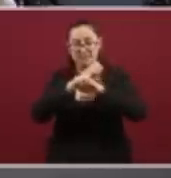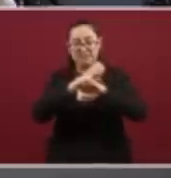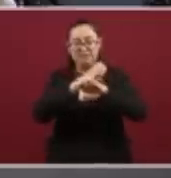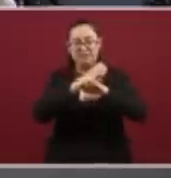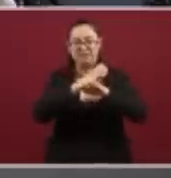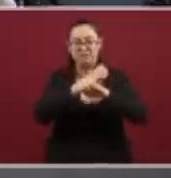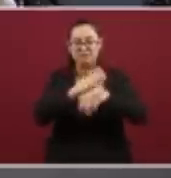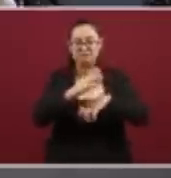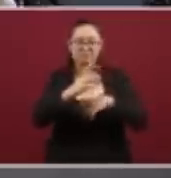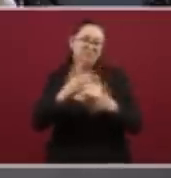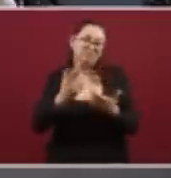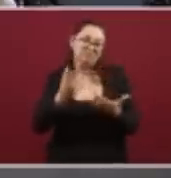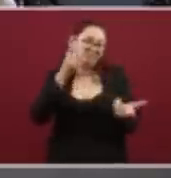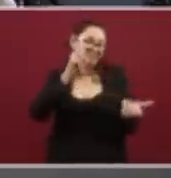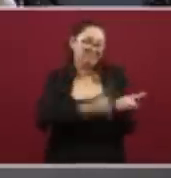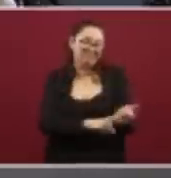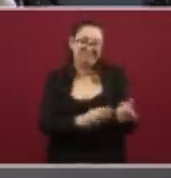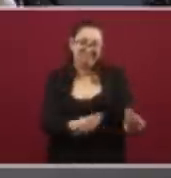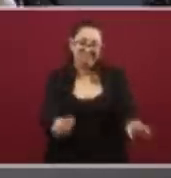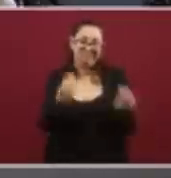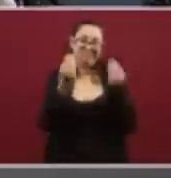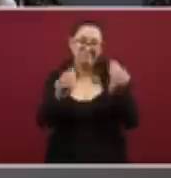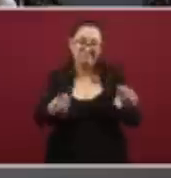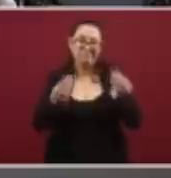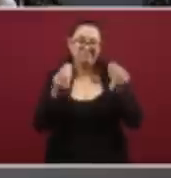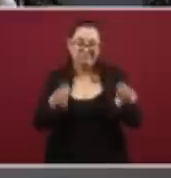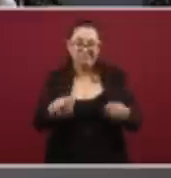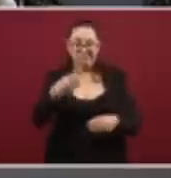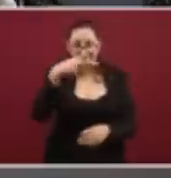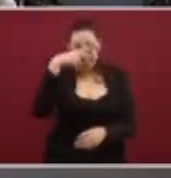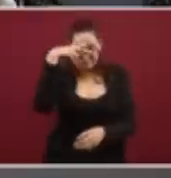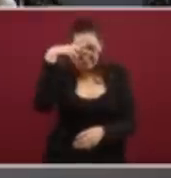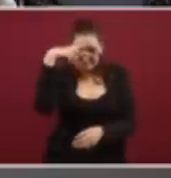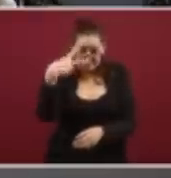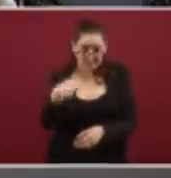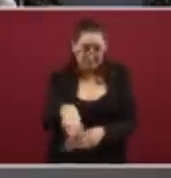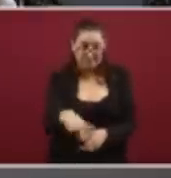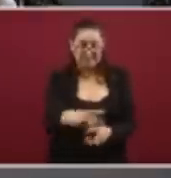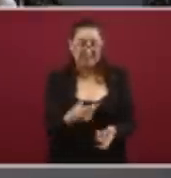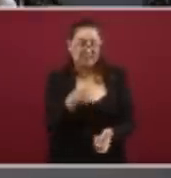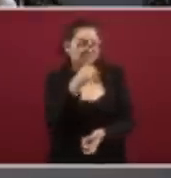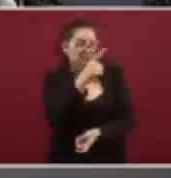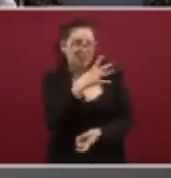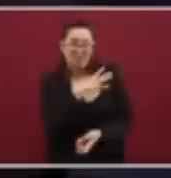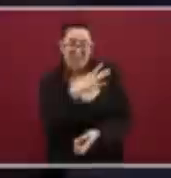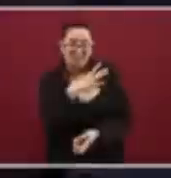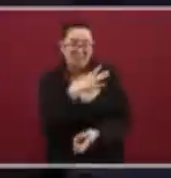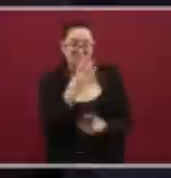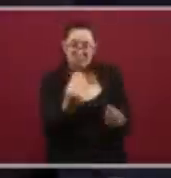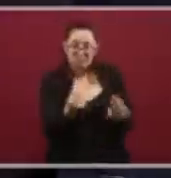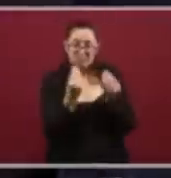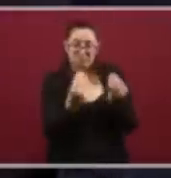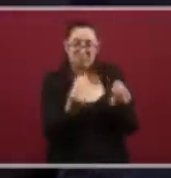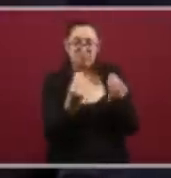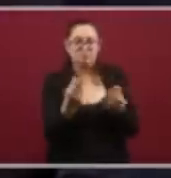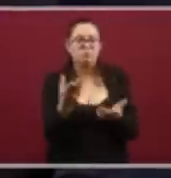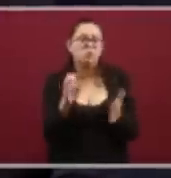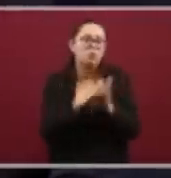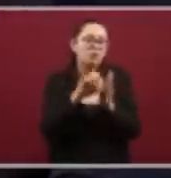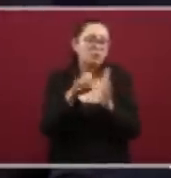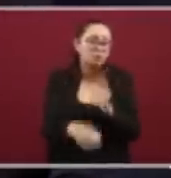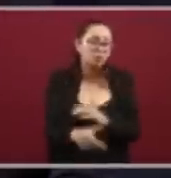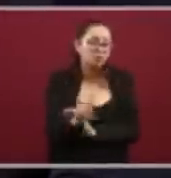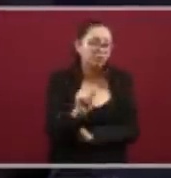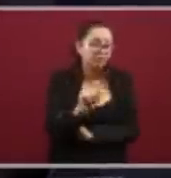fundados por mexicanos fueron fundados por mexicanos ustedes en texas